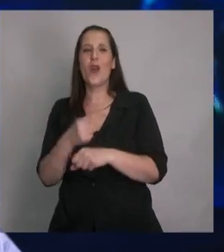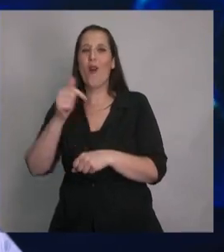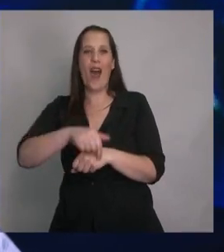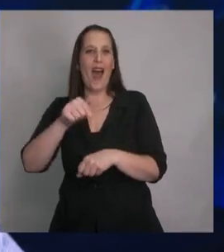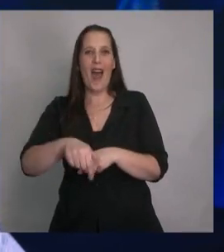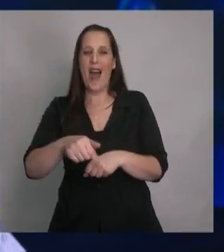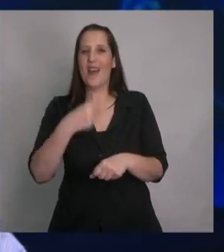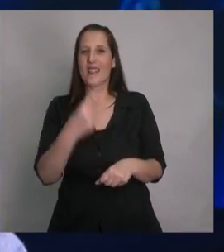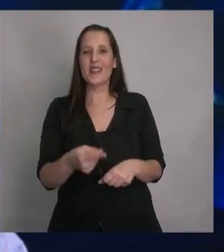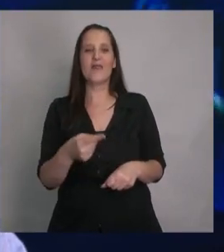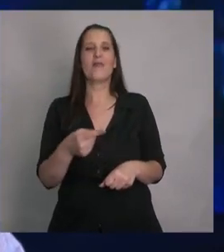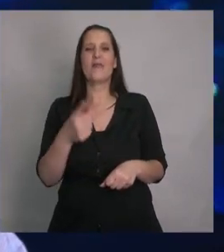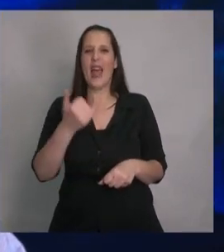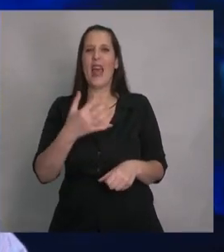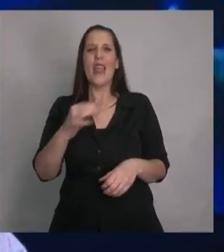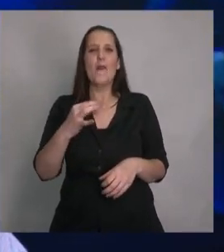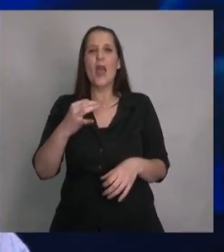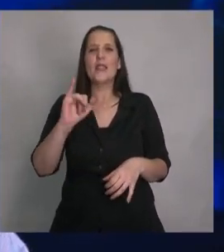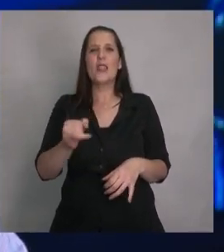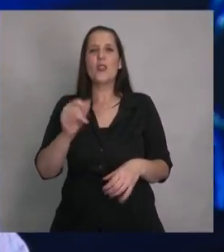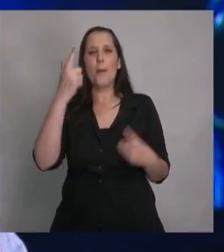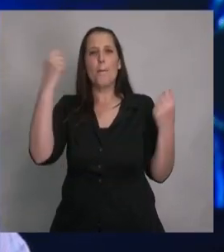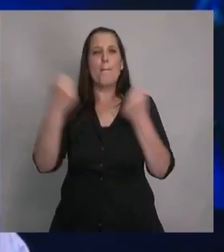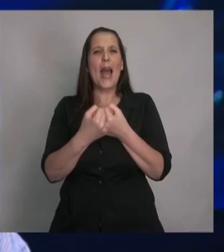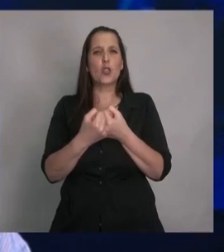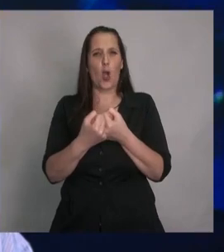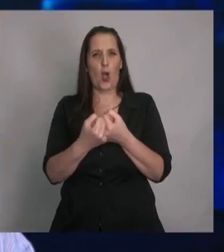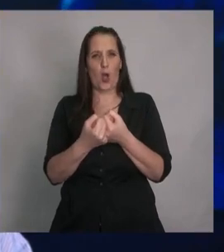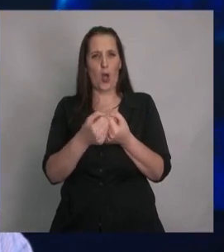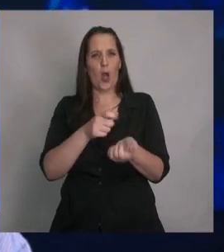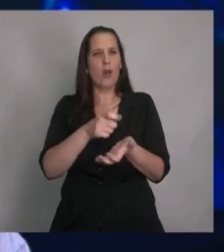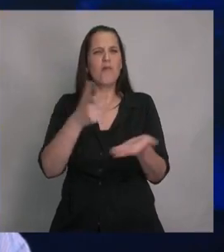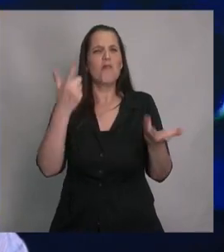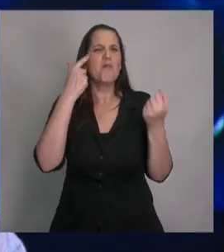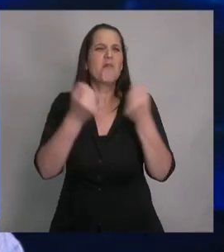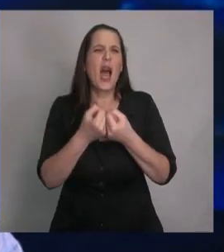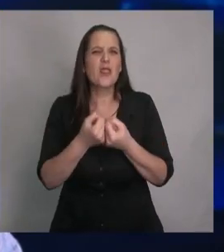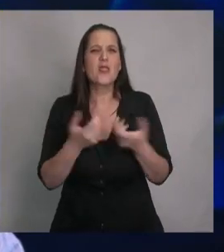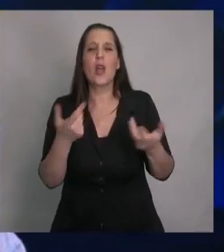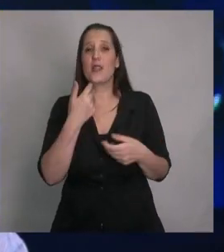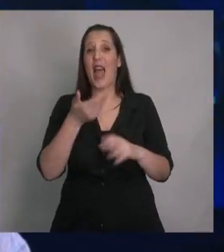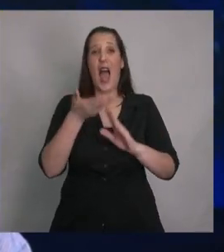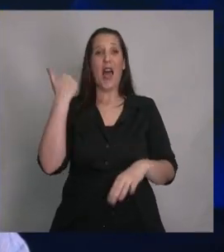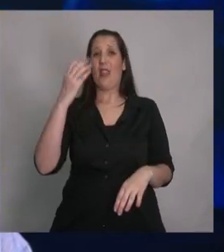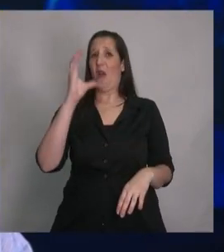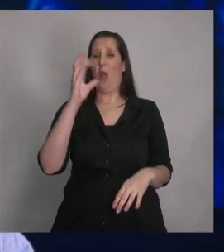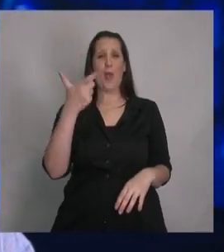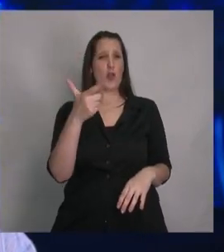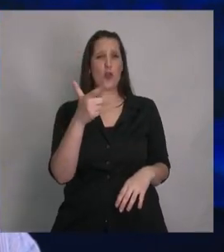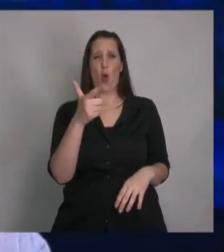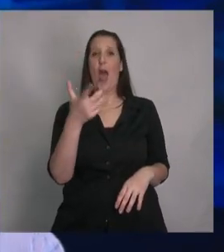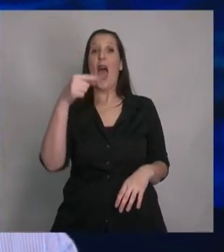sino a partir de un pacto. Un pacto que nunca ha existido en Colombia desde la